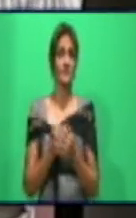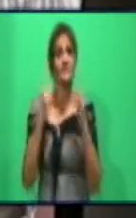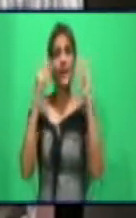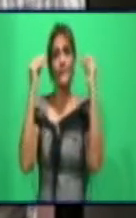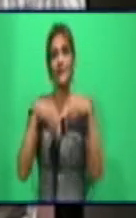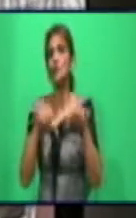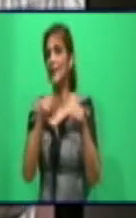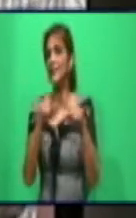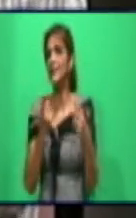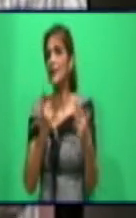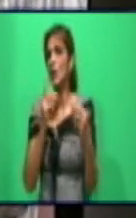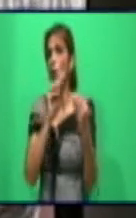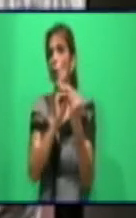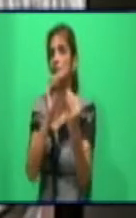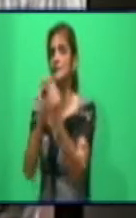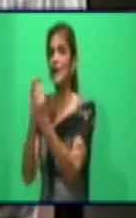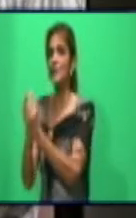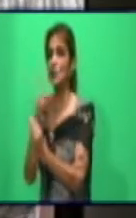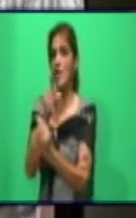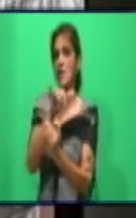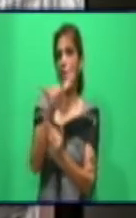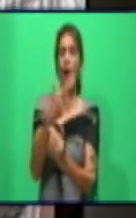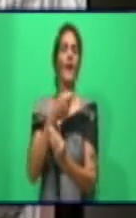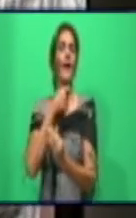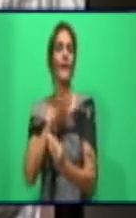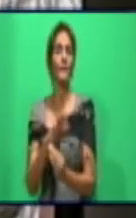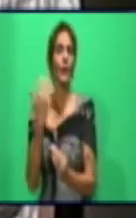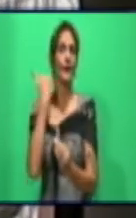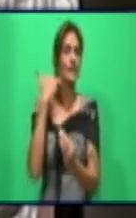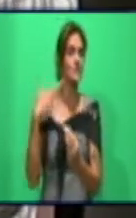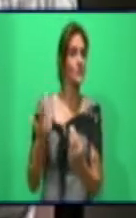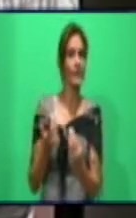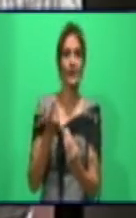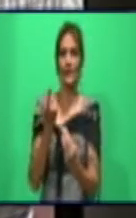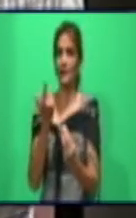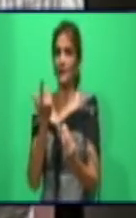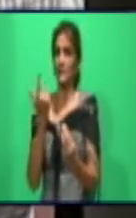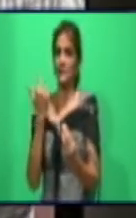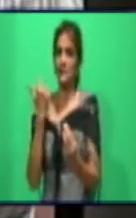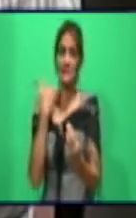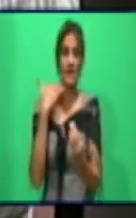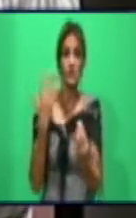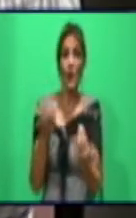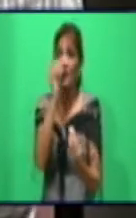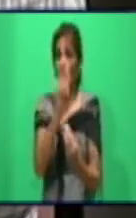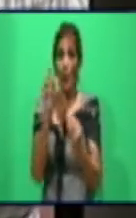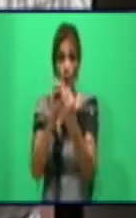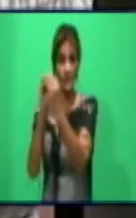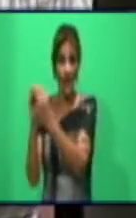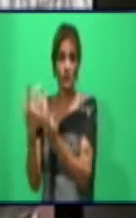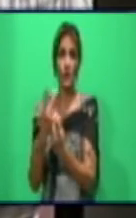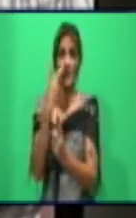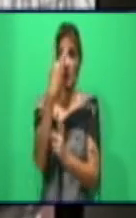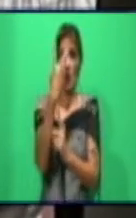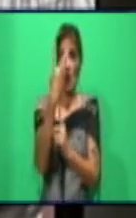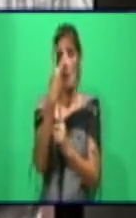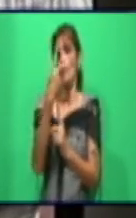contacto es estar en un ámbito de dos metros o menos con personas incluso